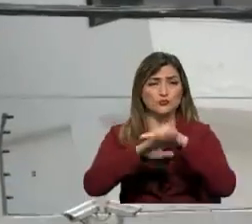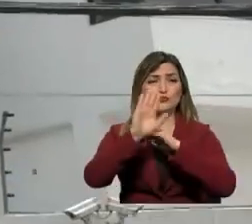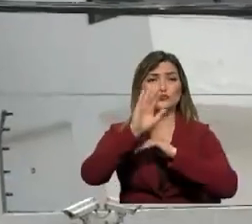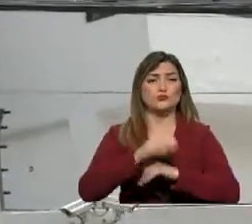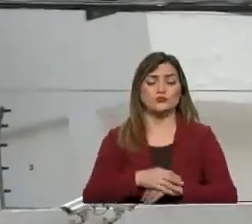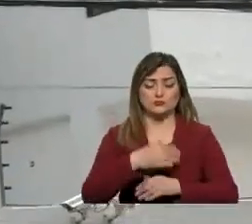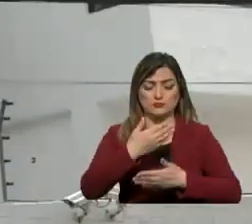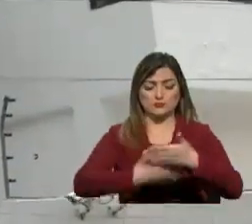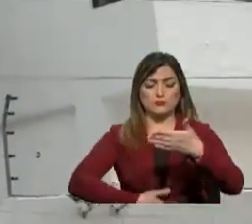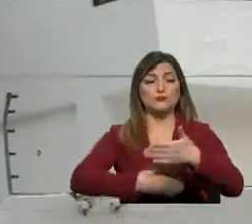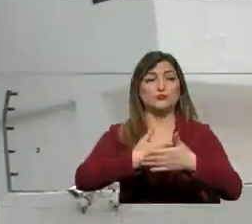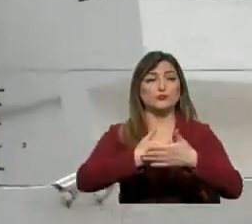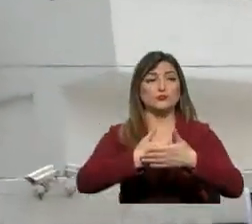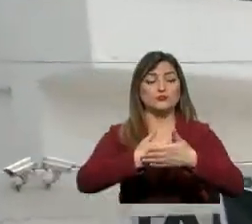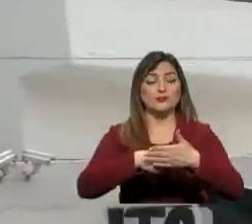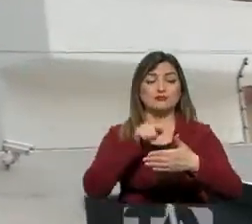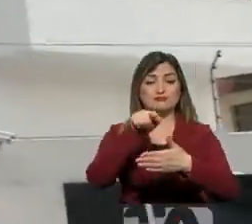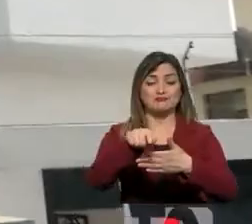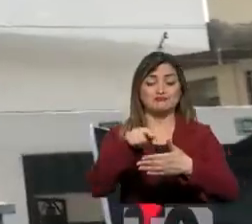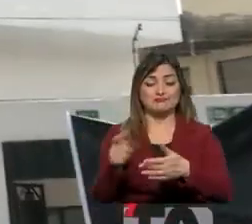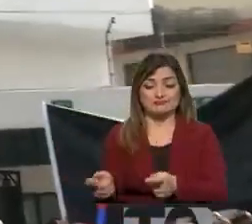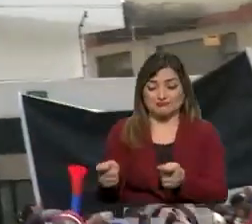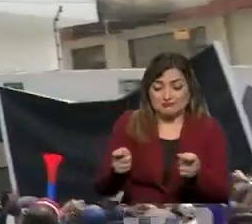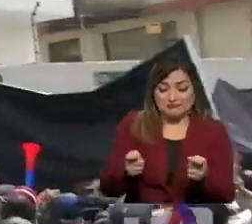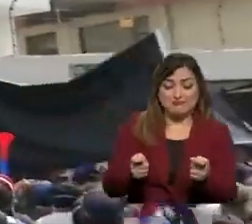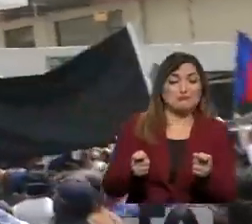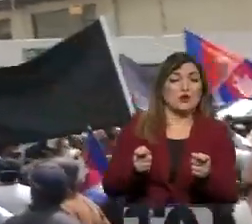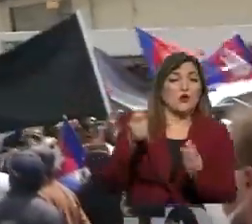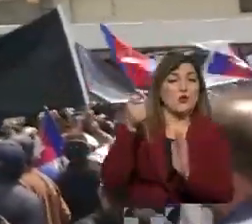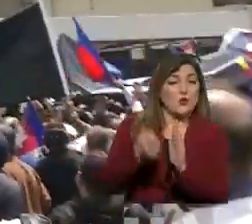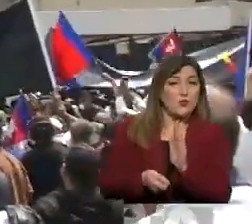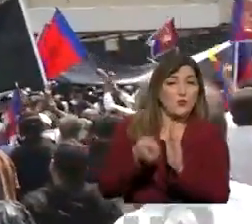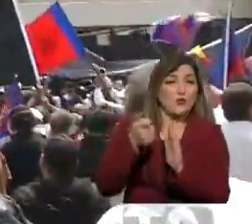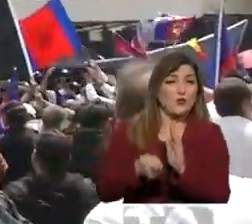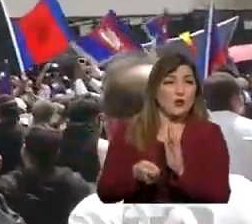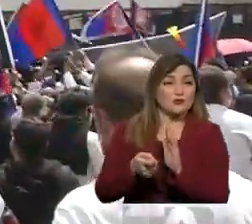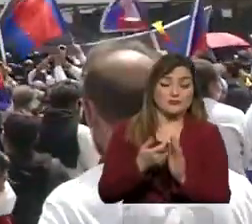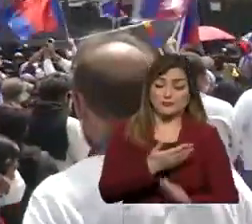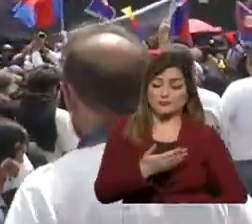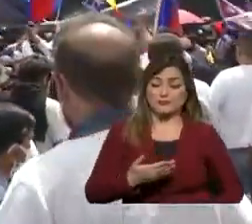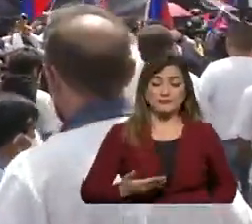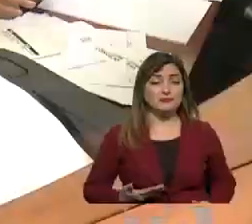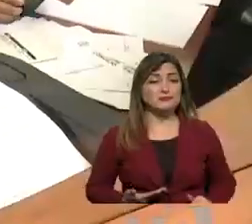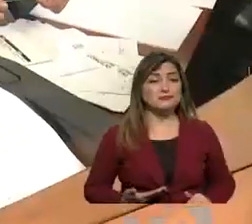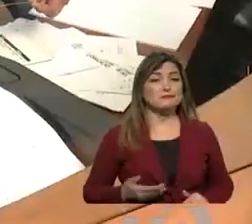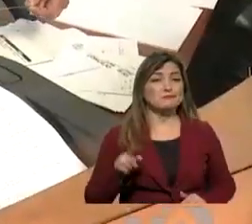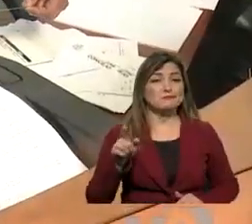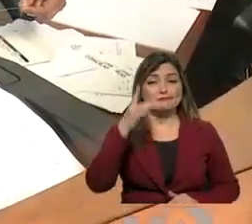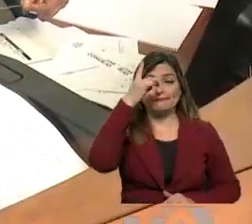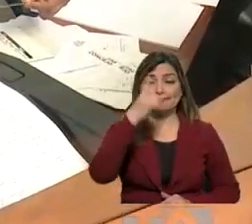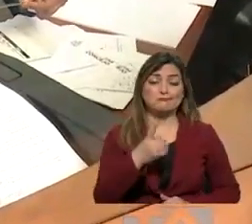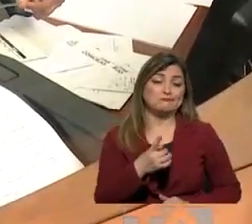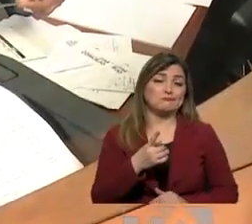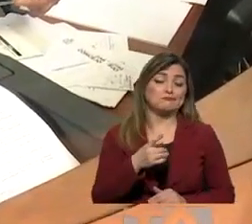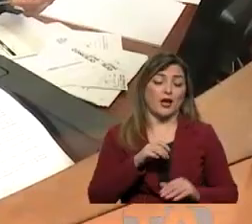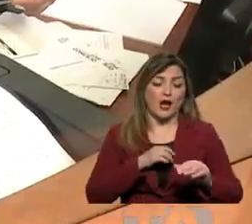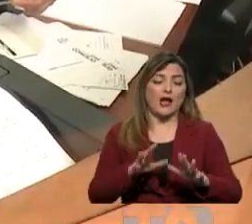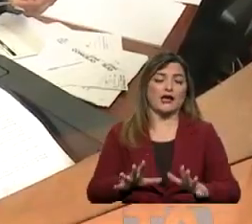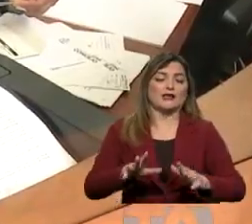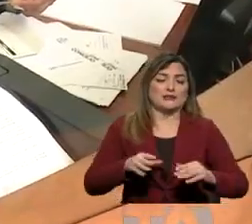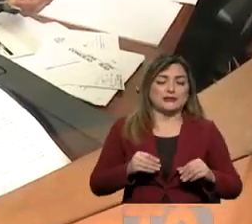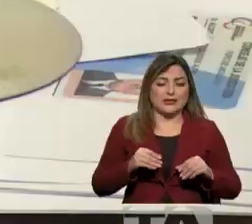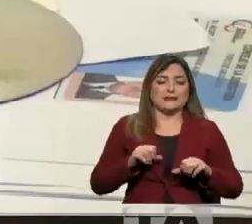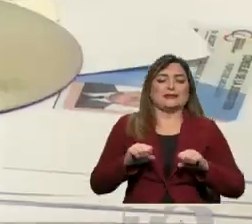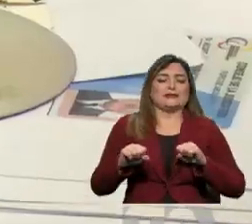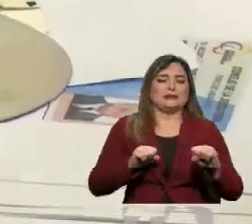esta documentación no llegue al tribunal, el juez sustanciador de la causa y presidente de la entidad, Arturo Cabrera, no podrá admitir a trámite el pedido